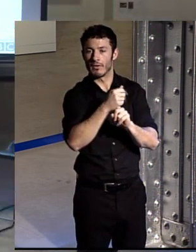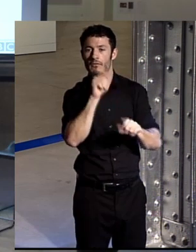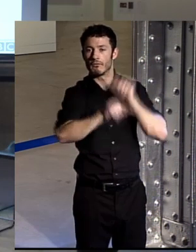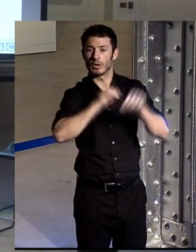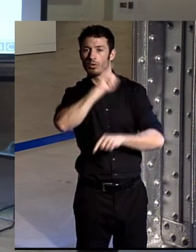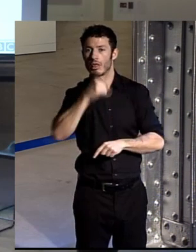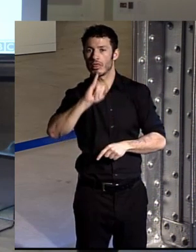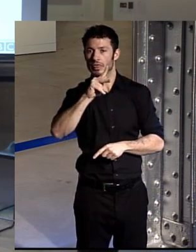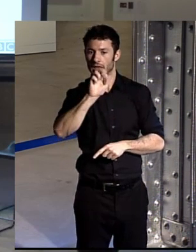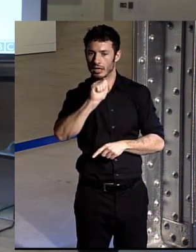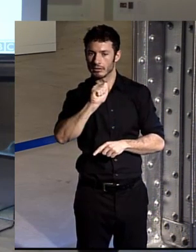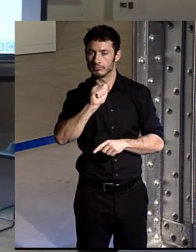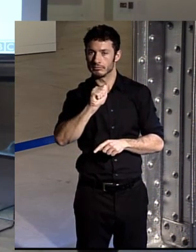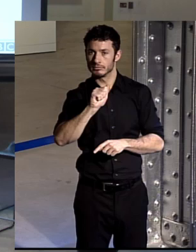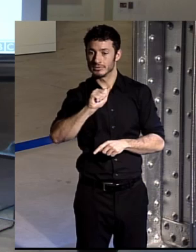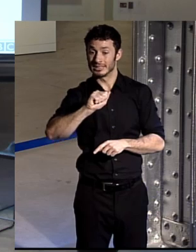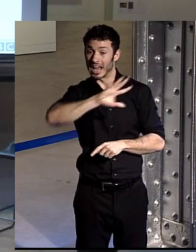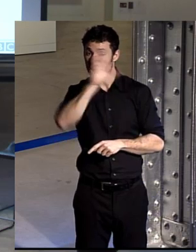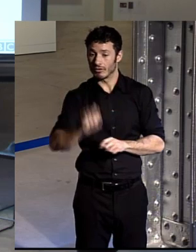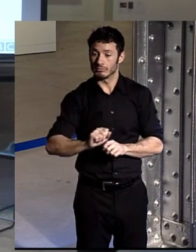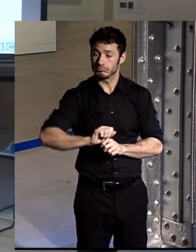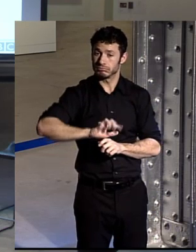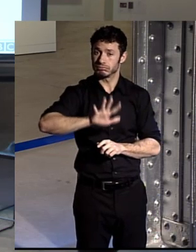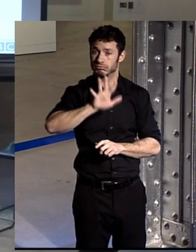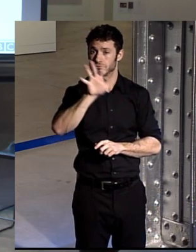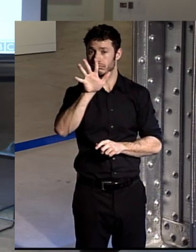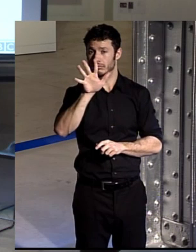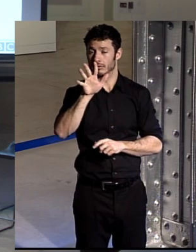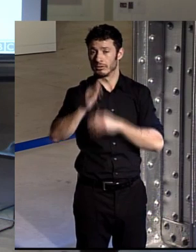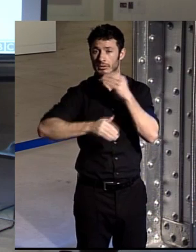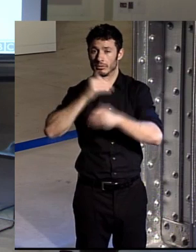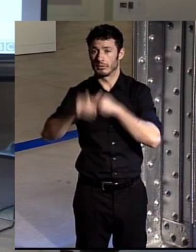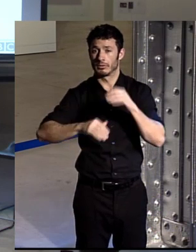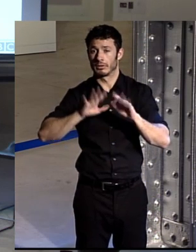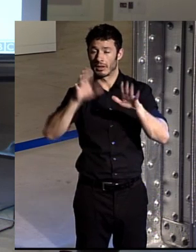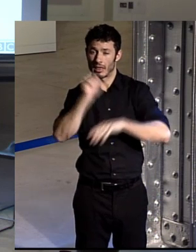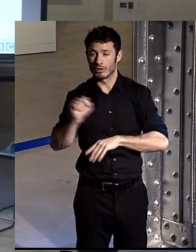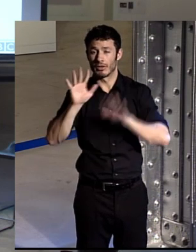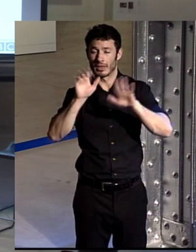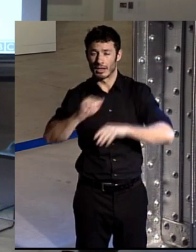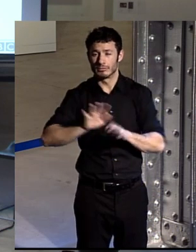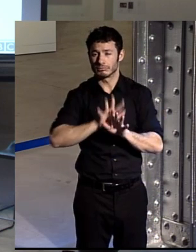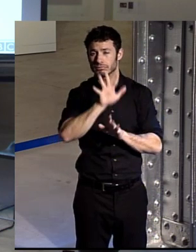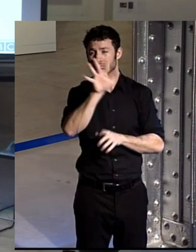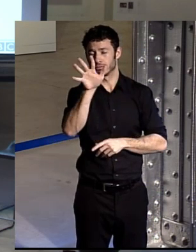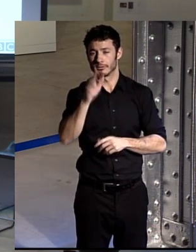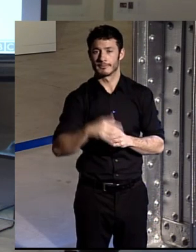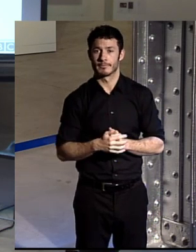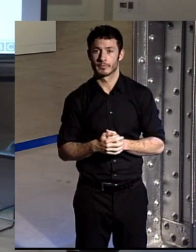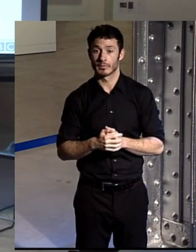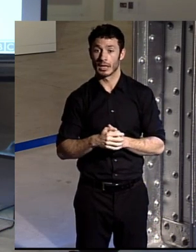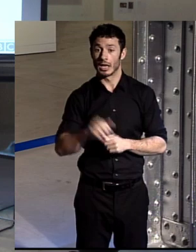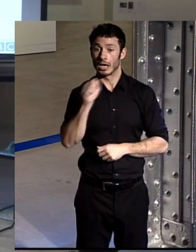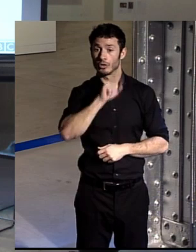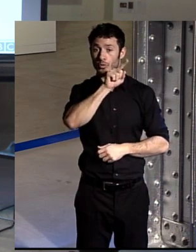virus. Y se extiende por África durante las siguientes décadas y se detecta en el suero de pacientes. En el año 78